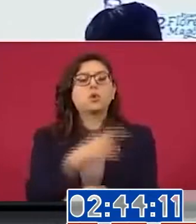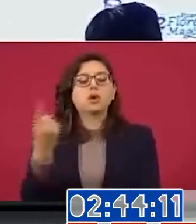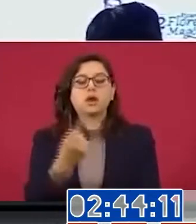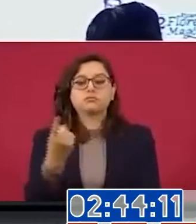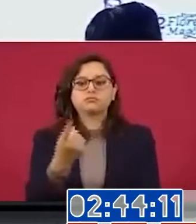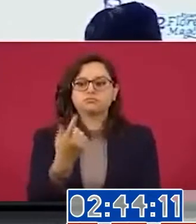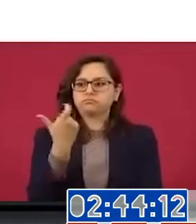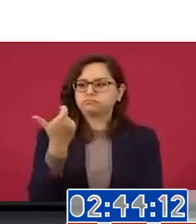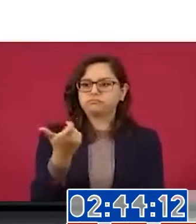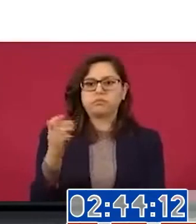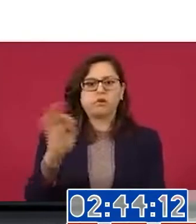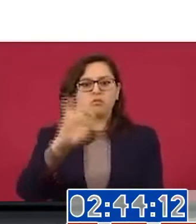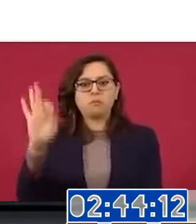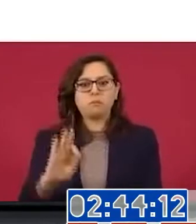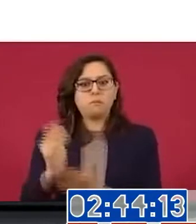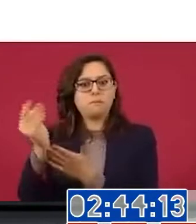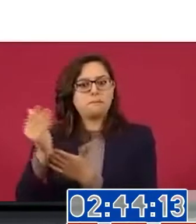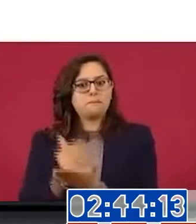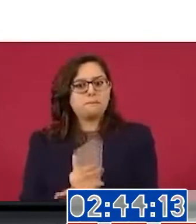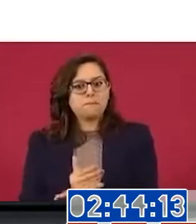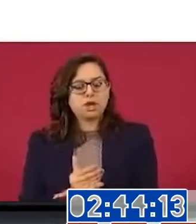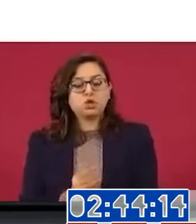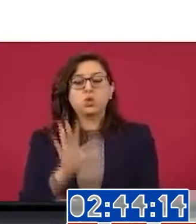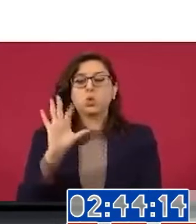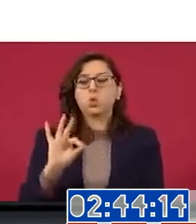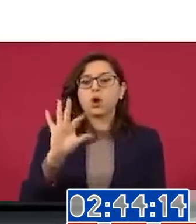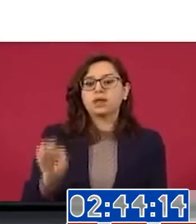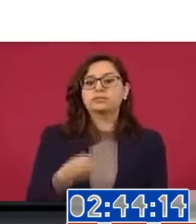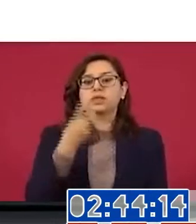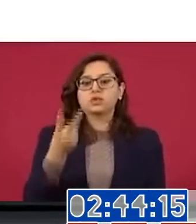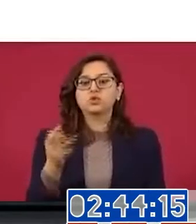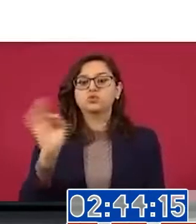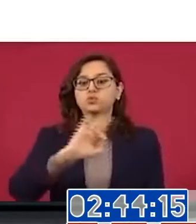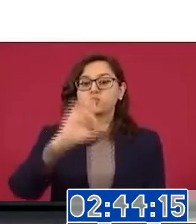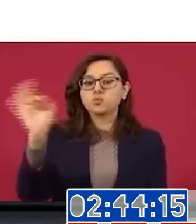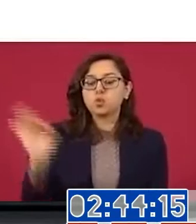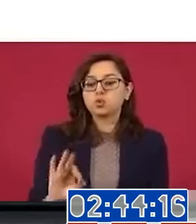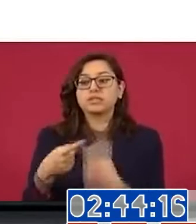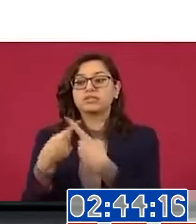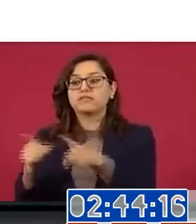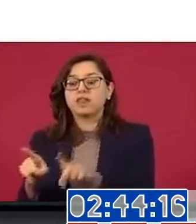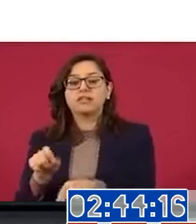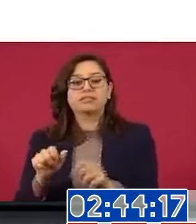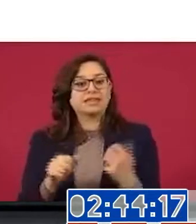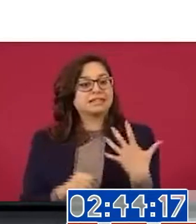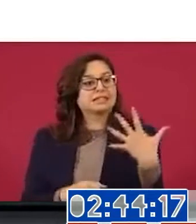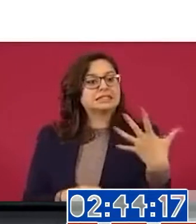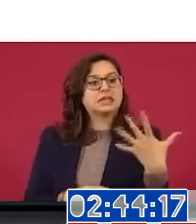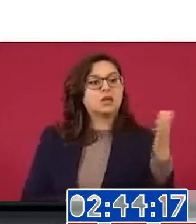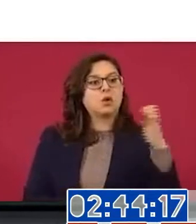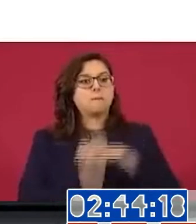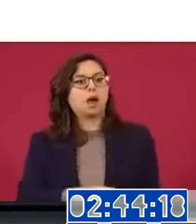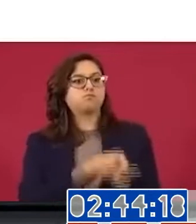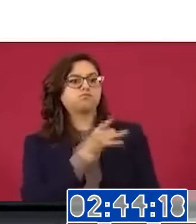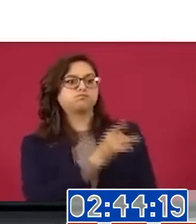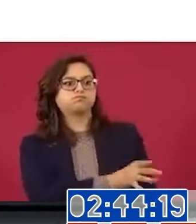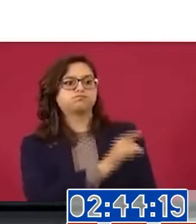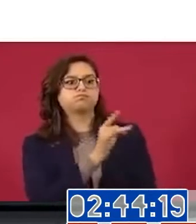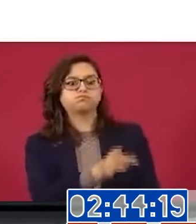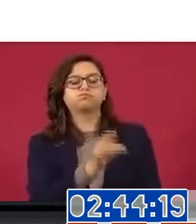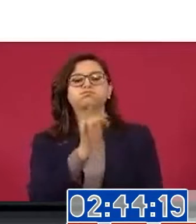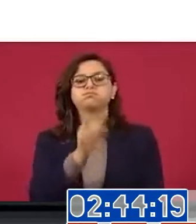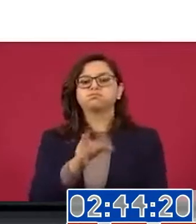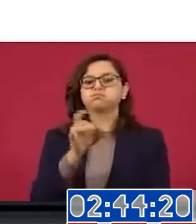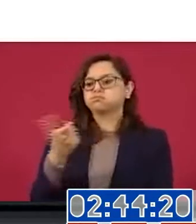un corredor de bienes raíces. Y tres, que él no tenía ni idea a quién le había rentado la casa. Esa fue la explicación que dio Kate Schilling. La semana